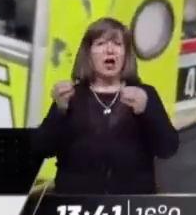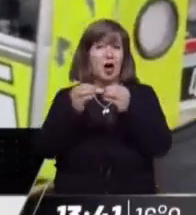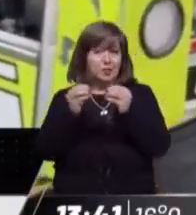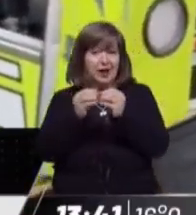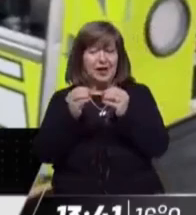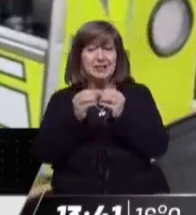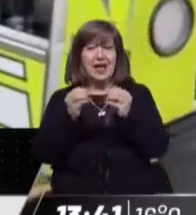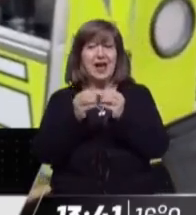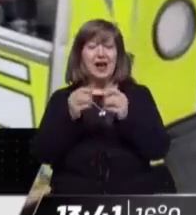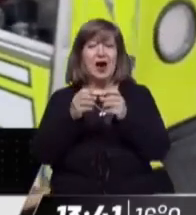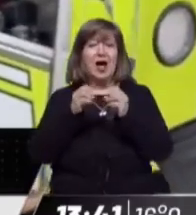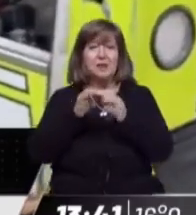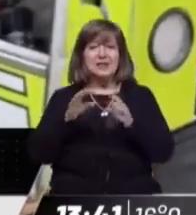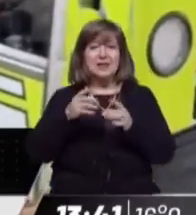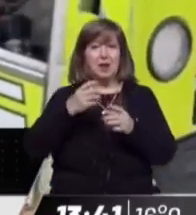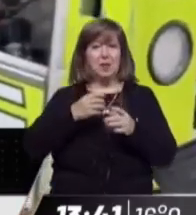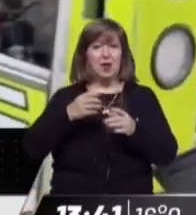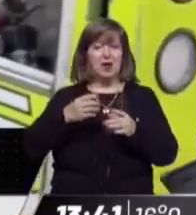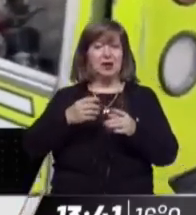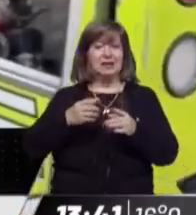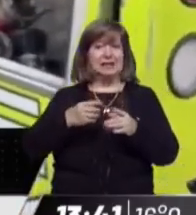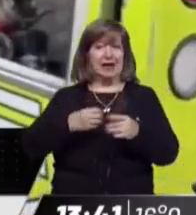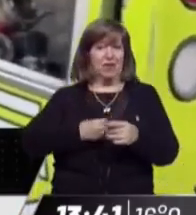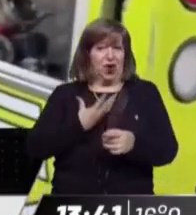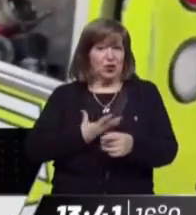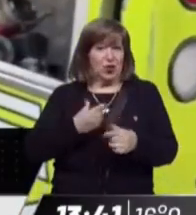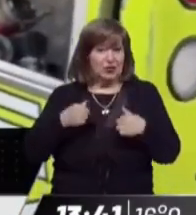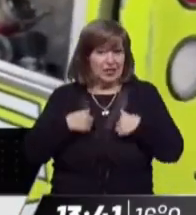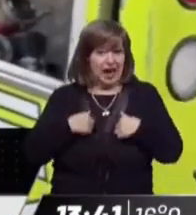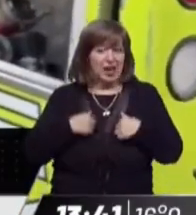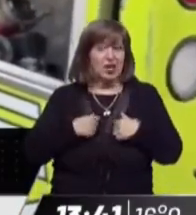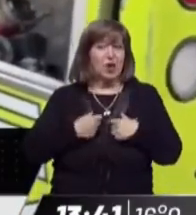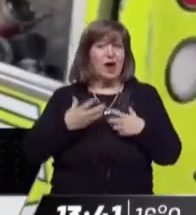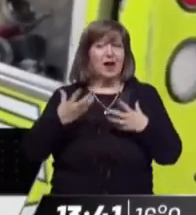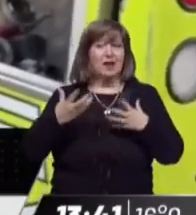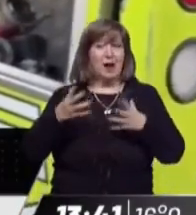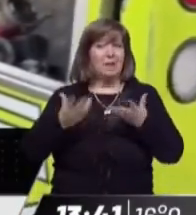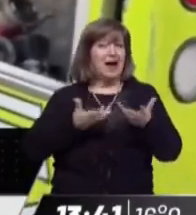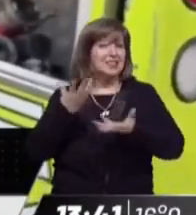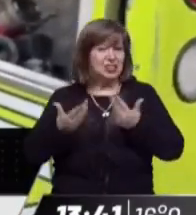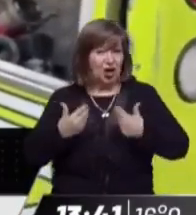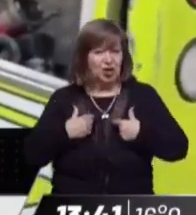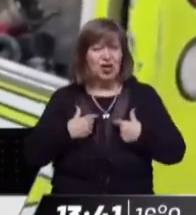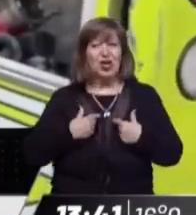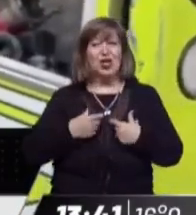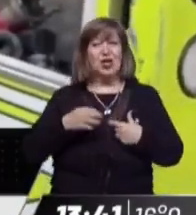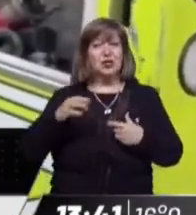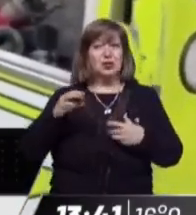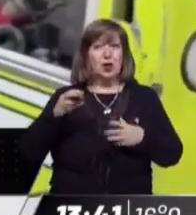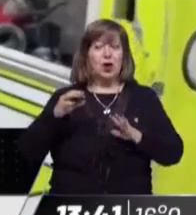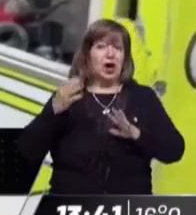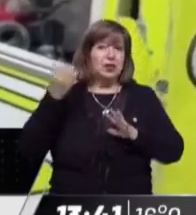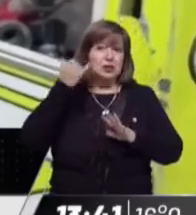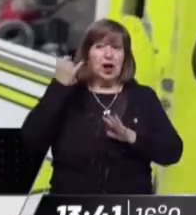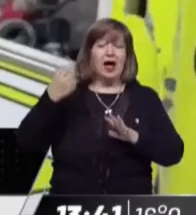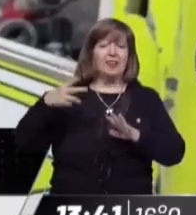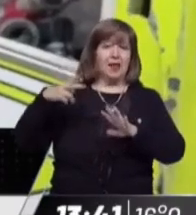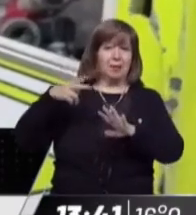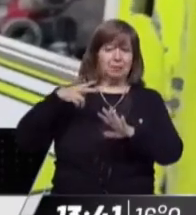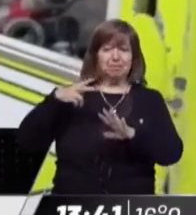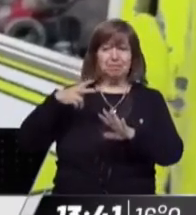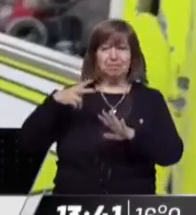somos, los iniciamos como bomberos, te tiene que gustar, es una pasión esto. La verdad que yo hace mucho que no estaba viniendo por temas personales,